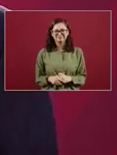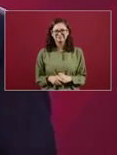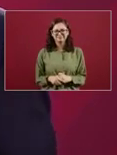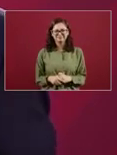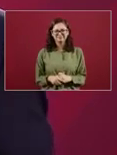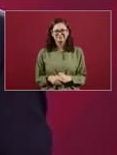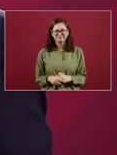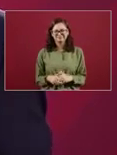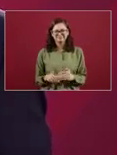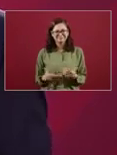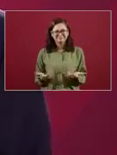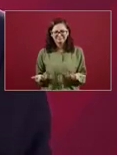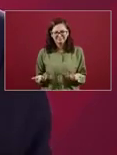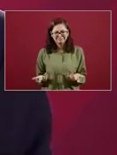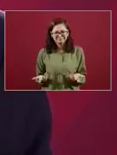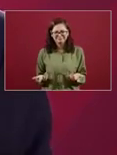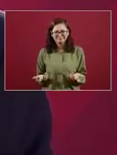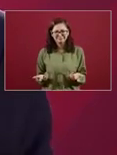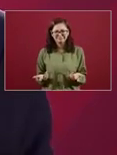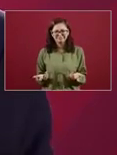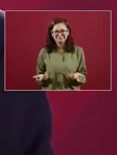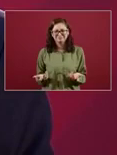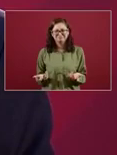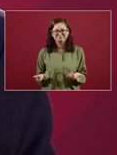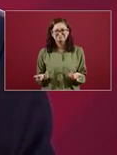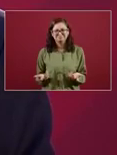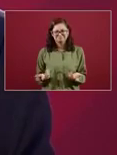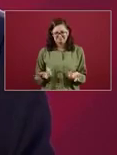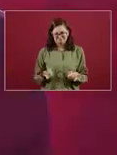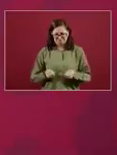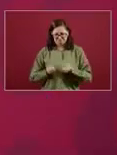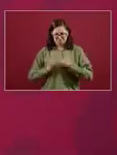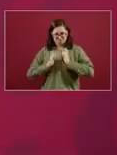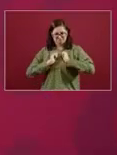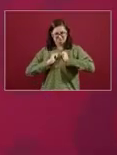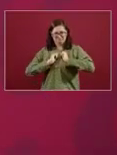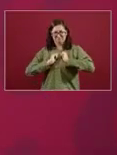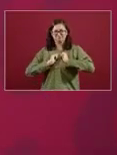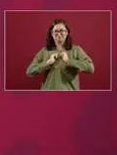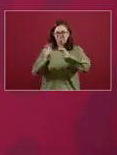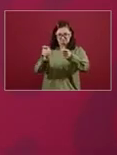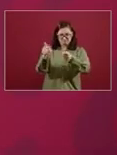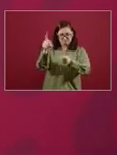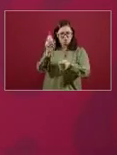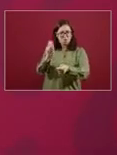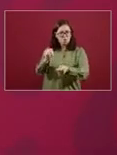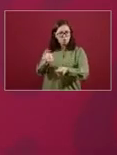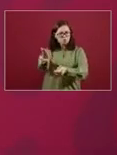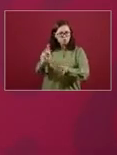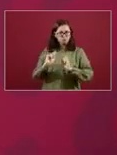Nosotros no tenemos esa función, para eso es la ONU.